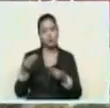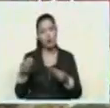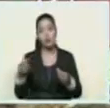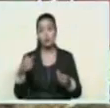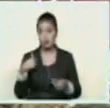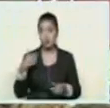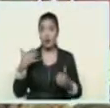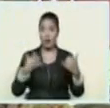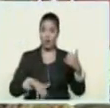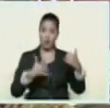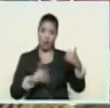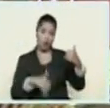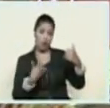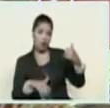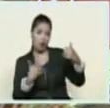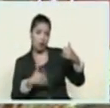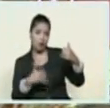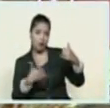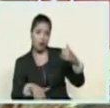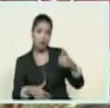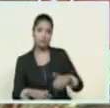yo tocaba la guitarra